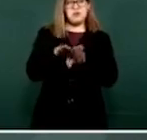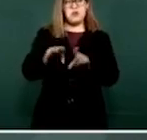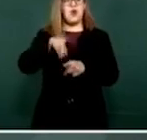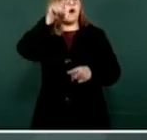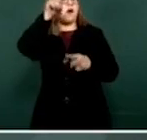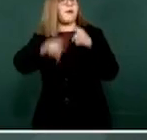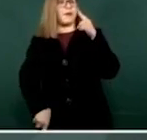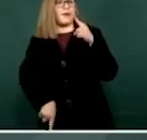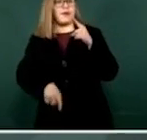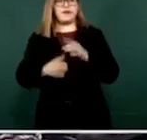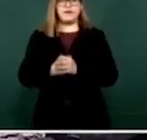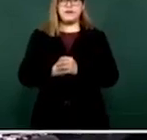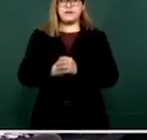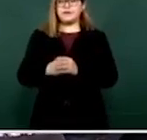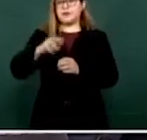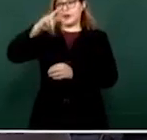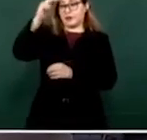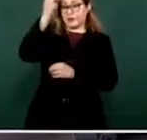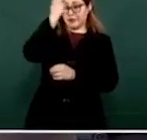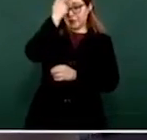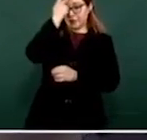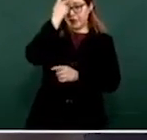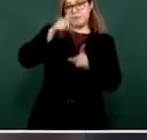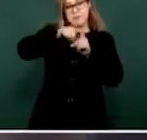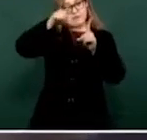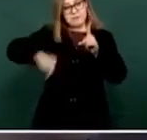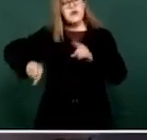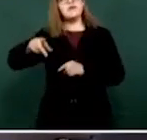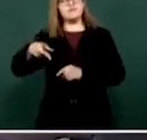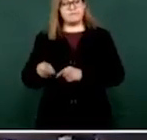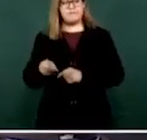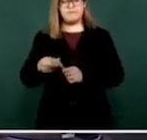desterrado de San Luis Potosí y de México.